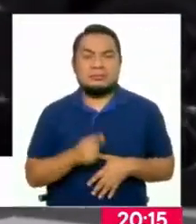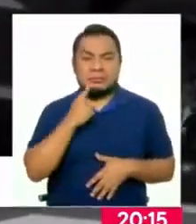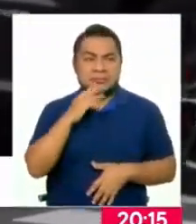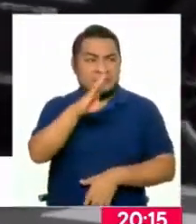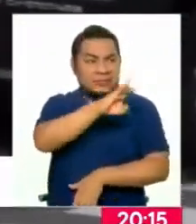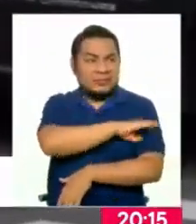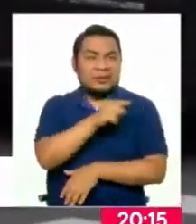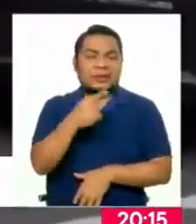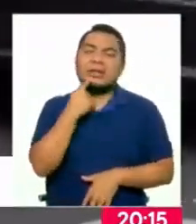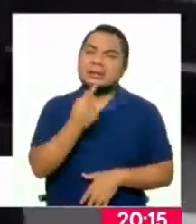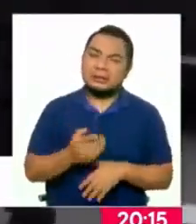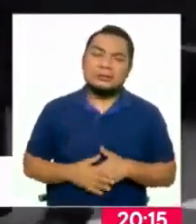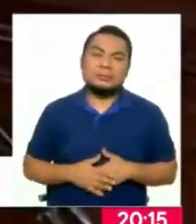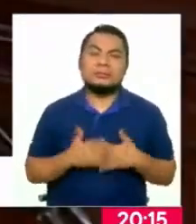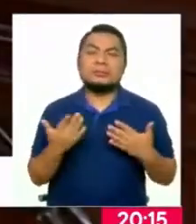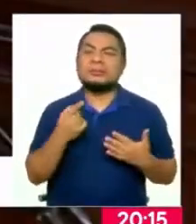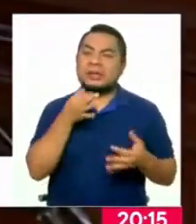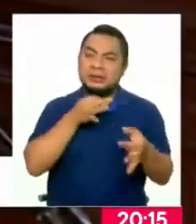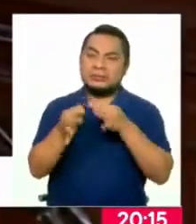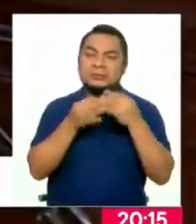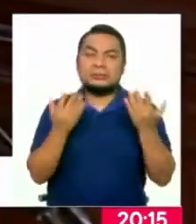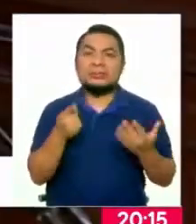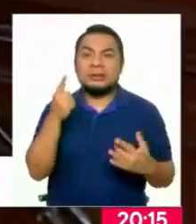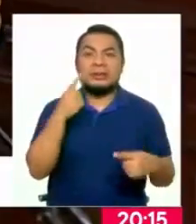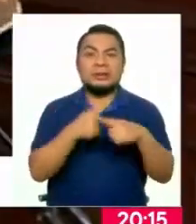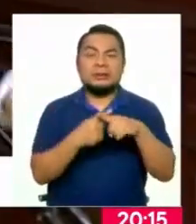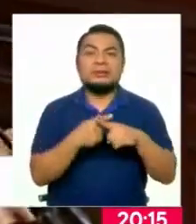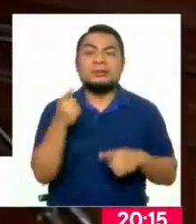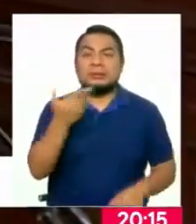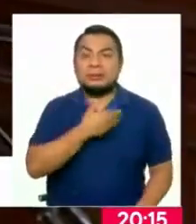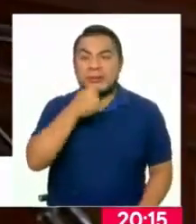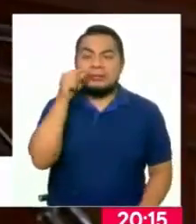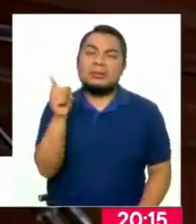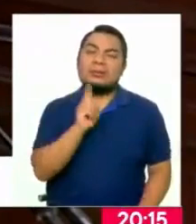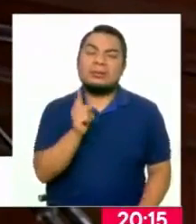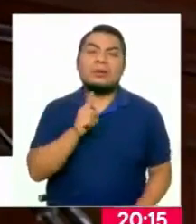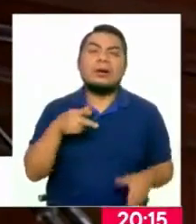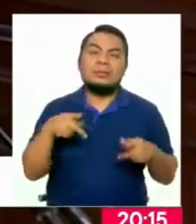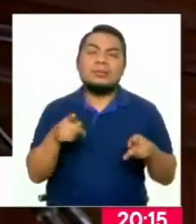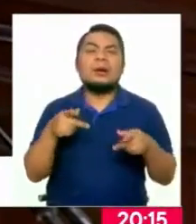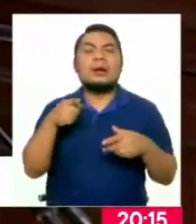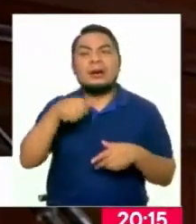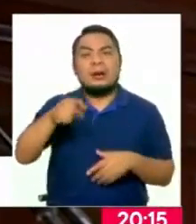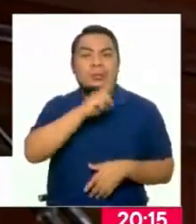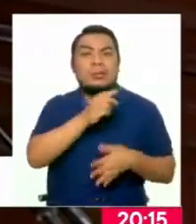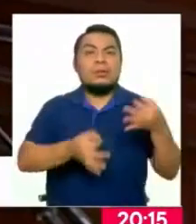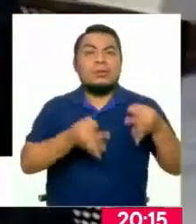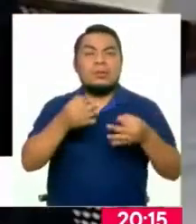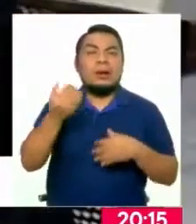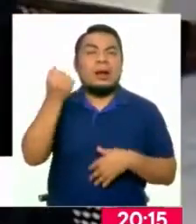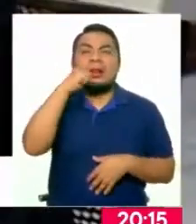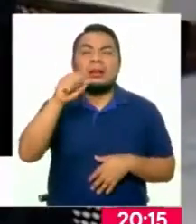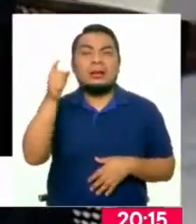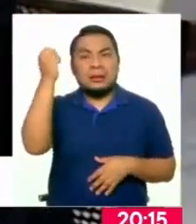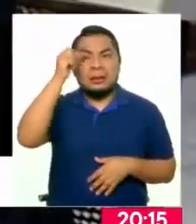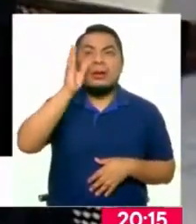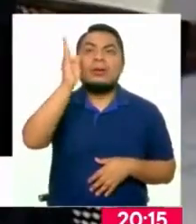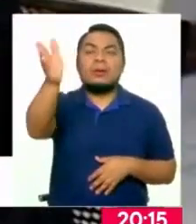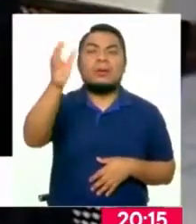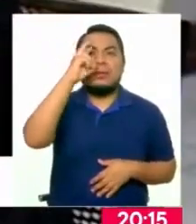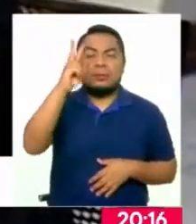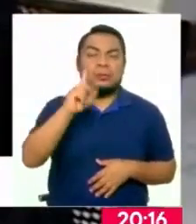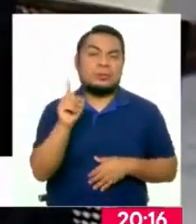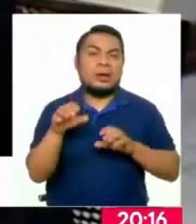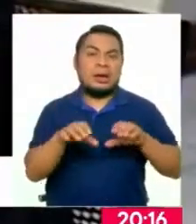fiscal Castañeda insistió, argumentando que el exmandatario incumplió con una autorización del Poder Judicial al viajar a Cusco